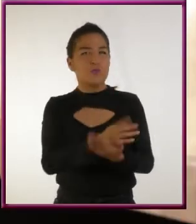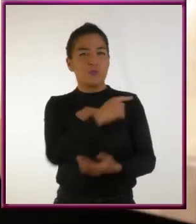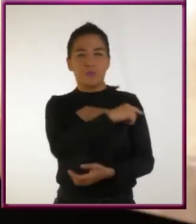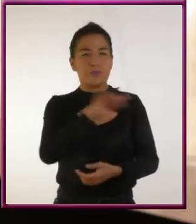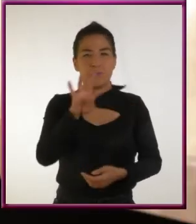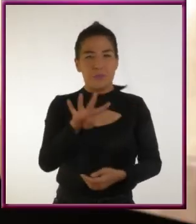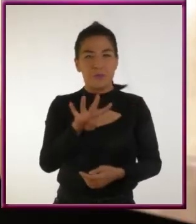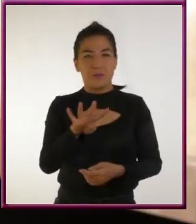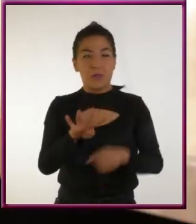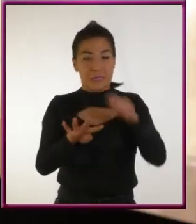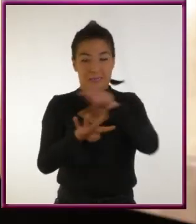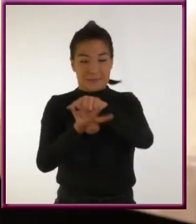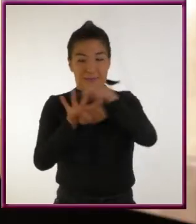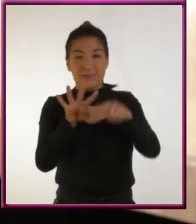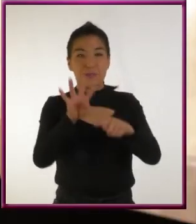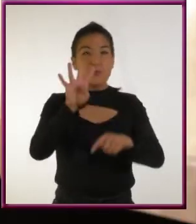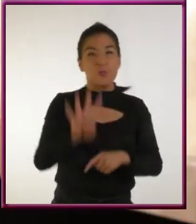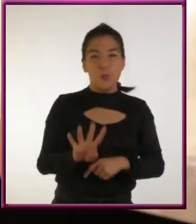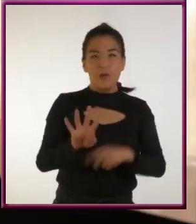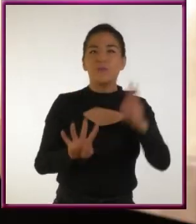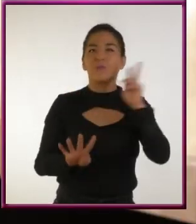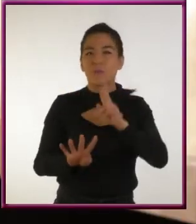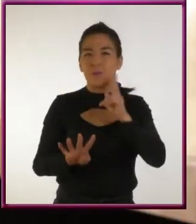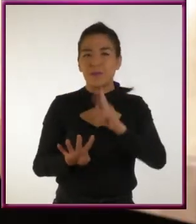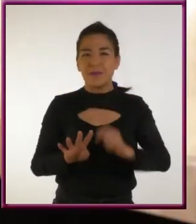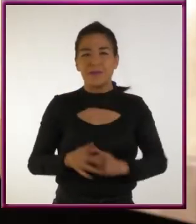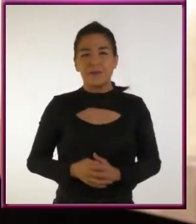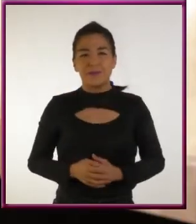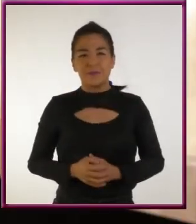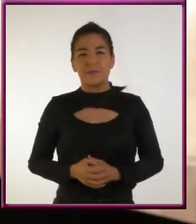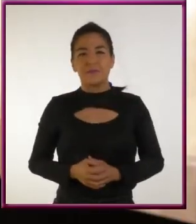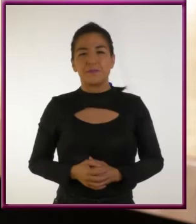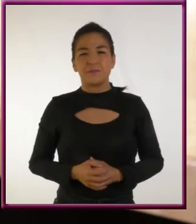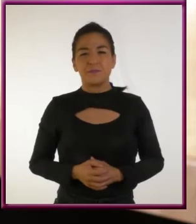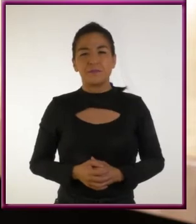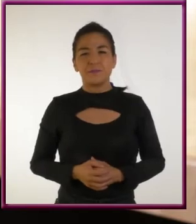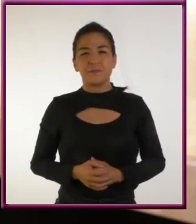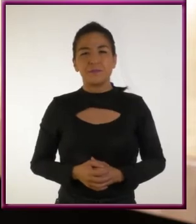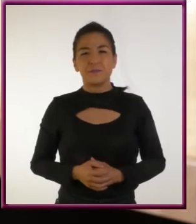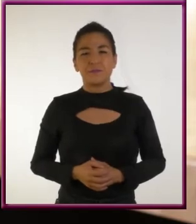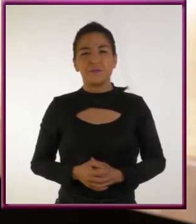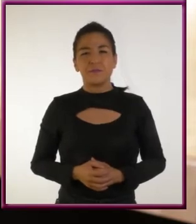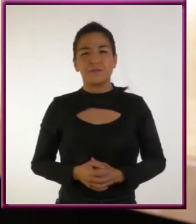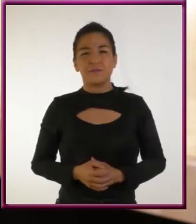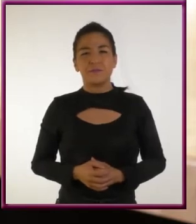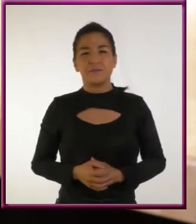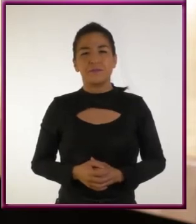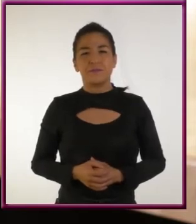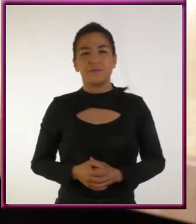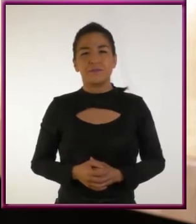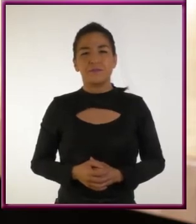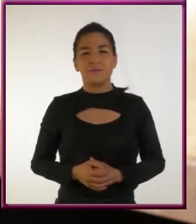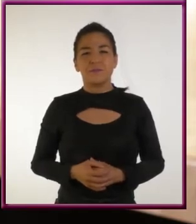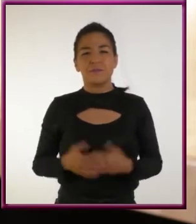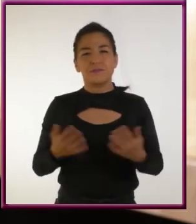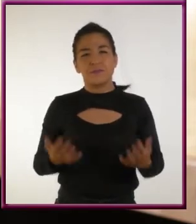cuatro posibilidades. De esas cuatro posibilidades, todavía puede uno cambiar